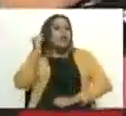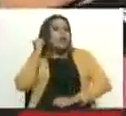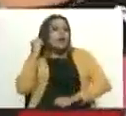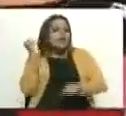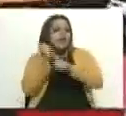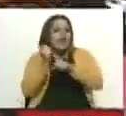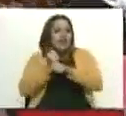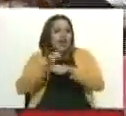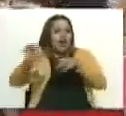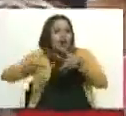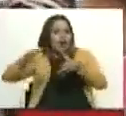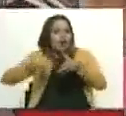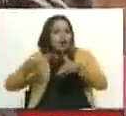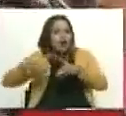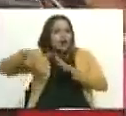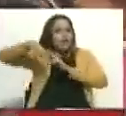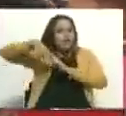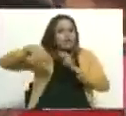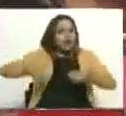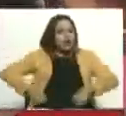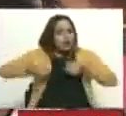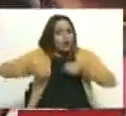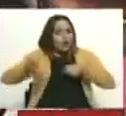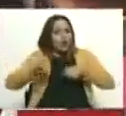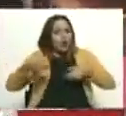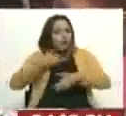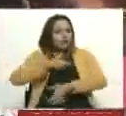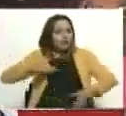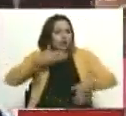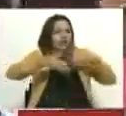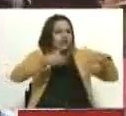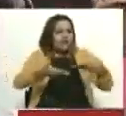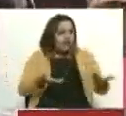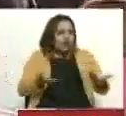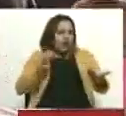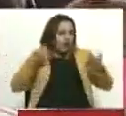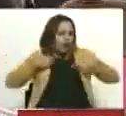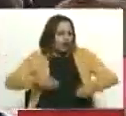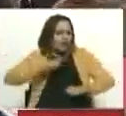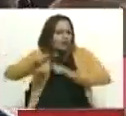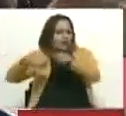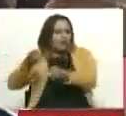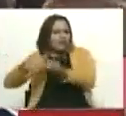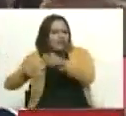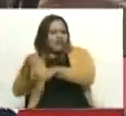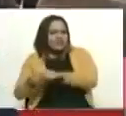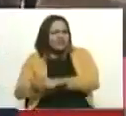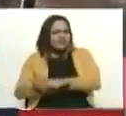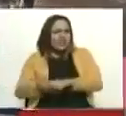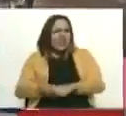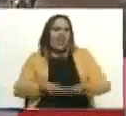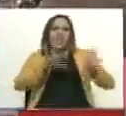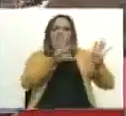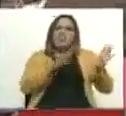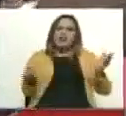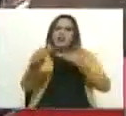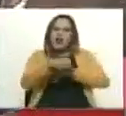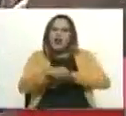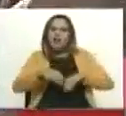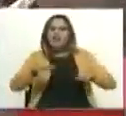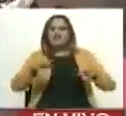los pantalones y haciendo los trajes de baño y haciendo la ropa que después se vende en el mercado a 10 a 12 veces el precio de lo que